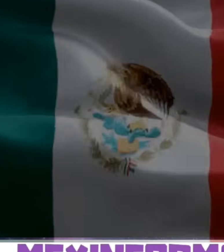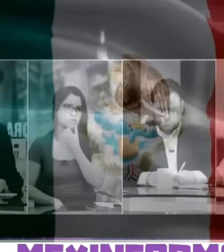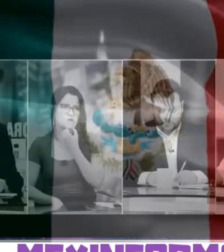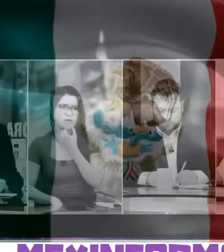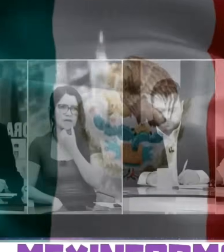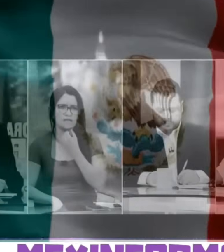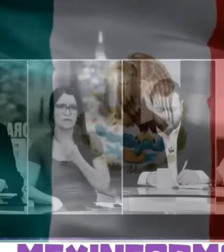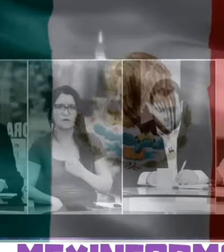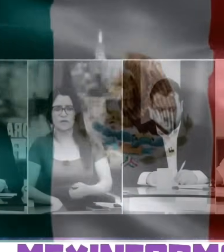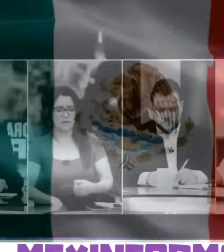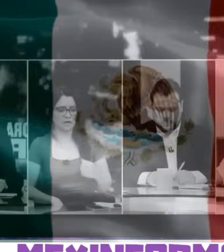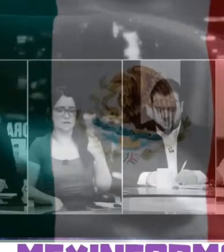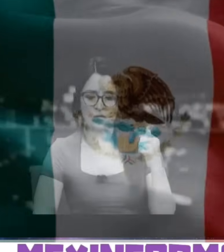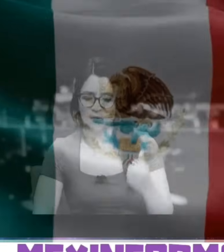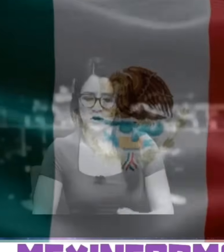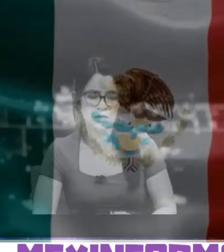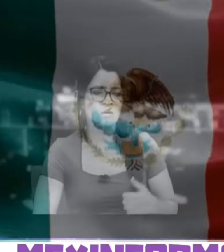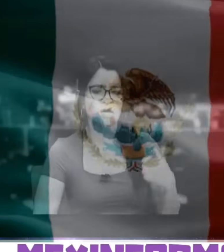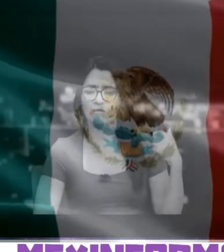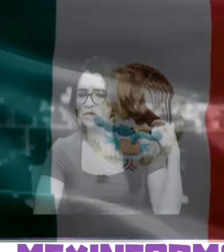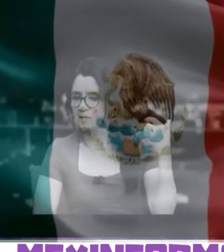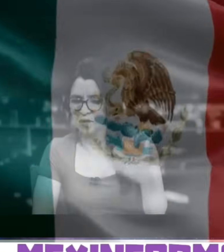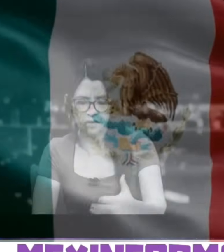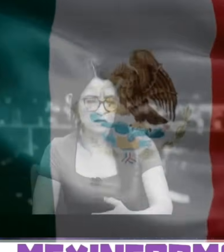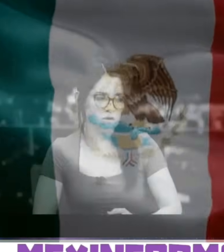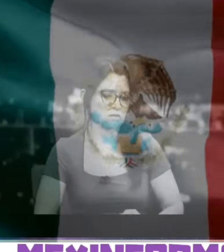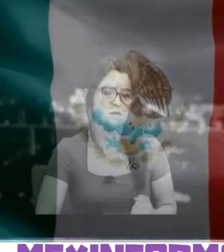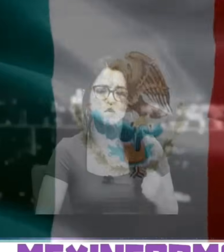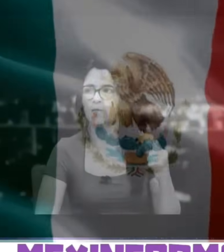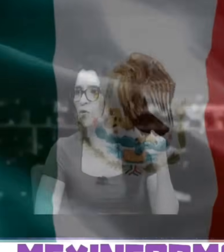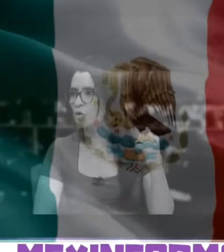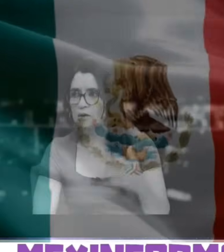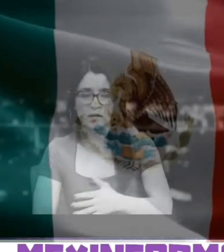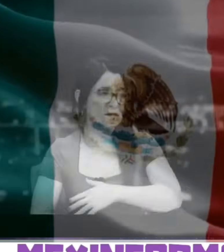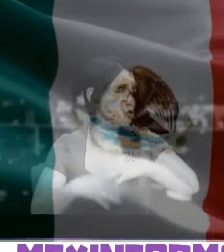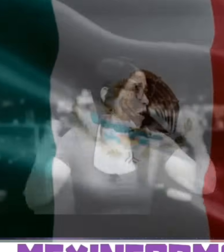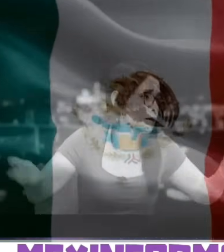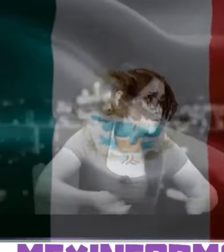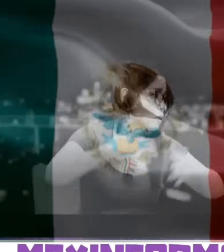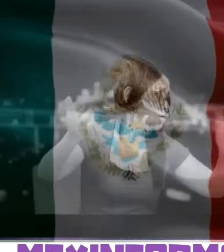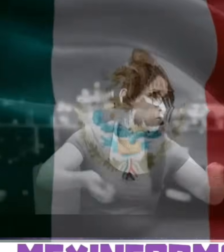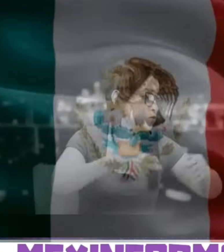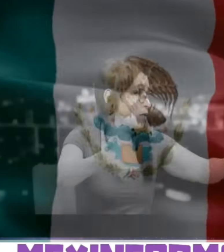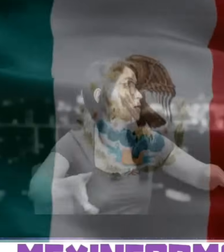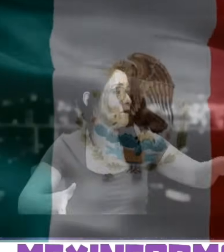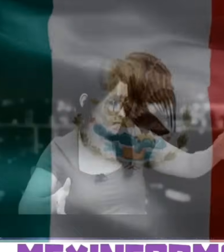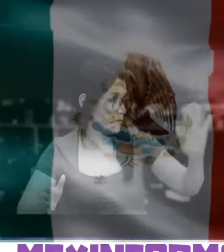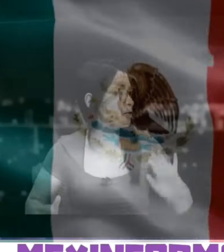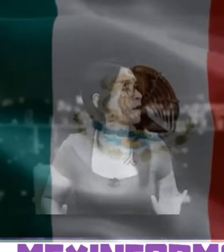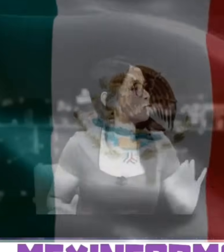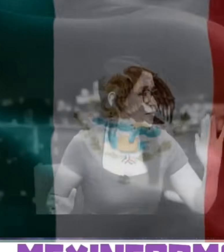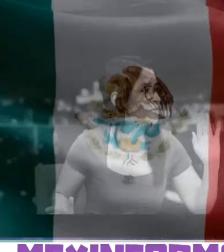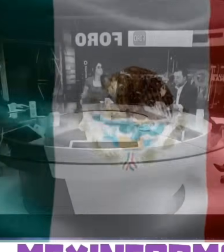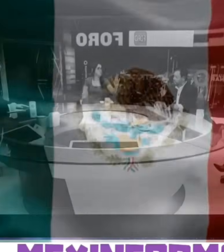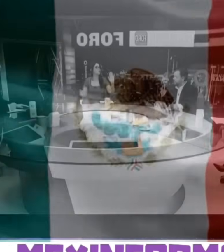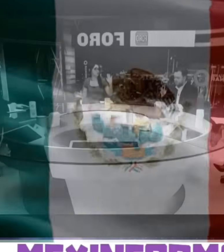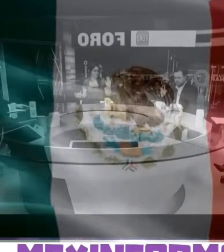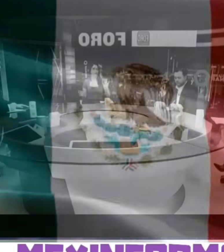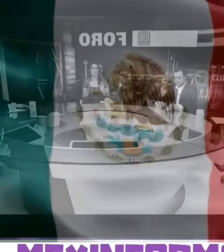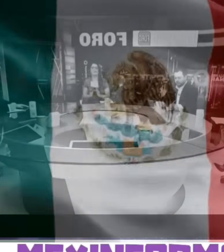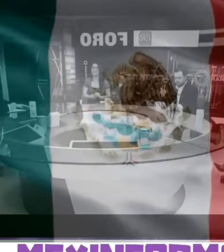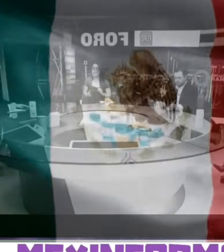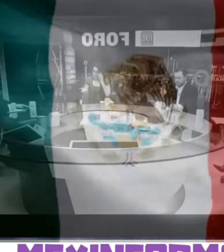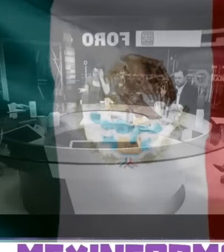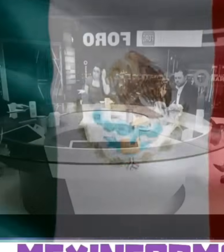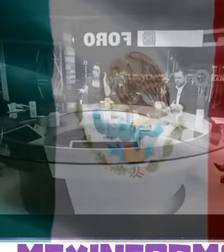políticos. Yo creo que la gente está unida, la gente está colaborando. Hay muchísima gente en los centros de acopio, en las escuelas, los niños, bueno, o sea, en casa. En tu casa también llegan a pedirte